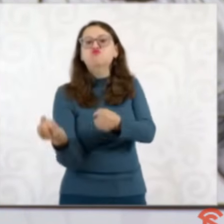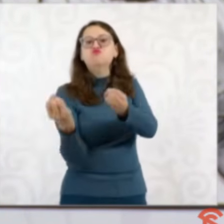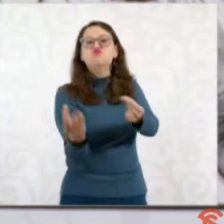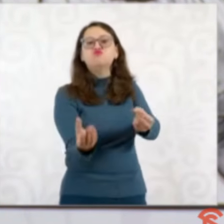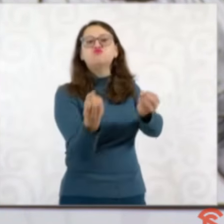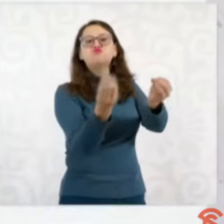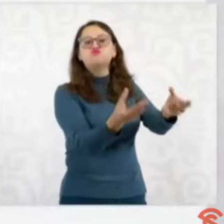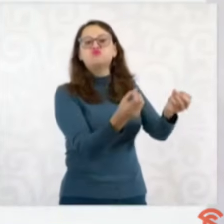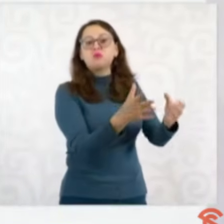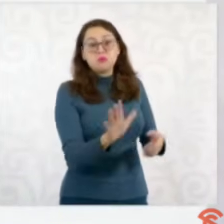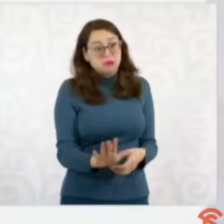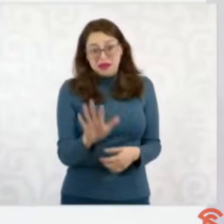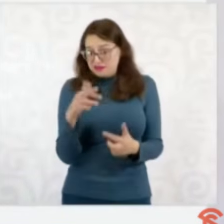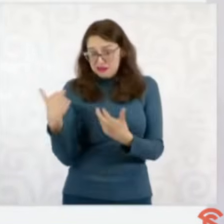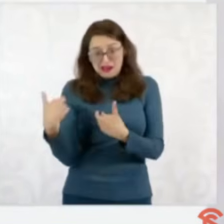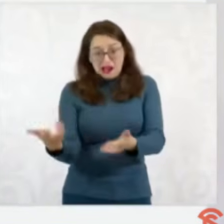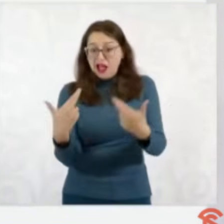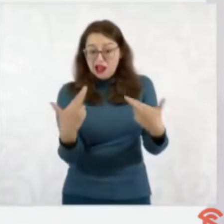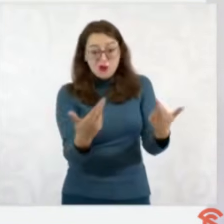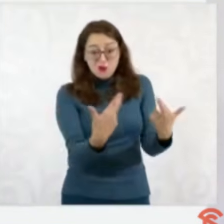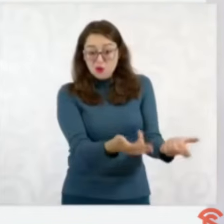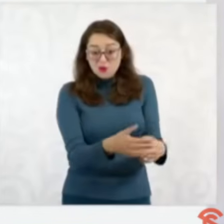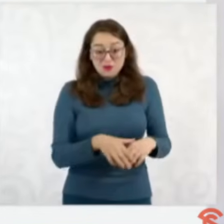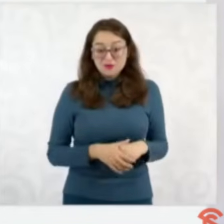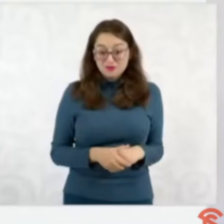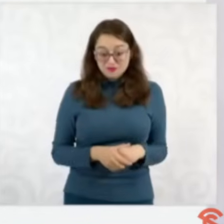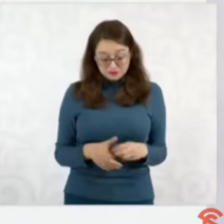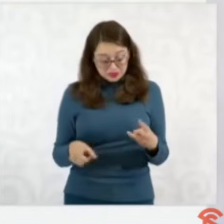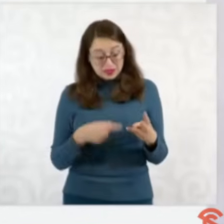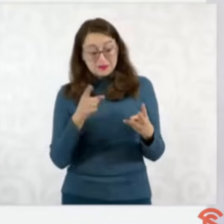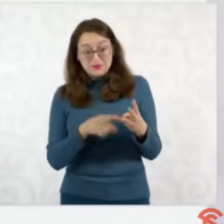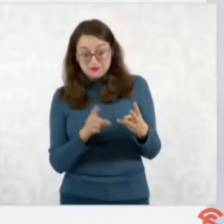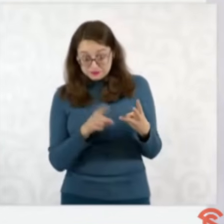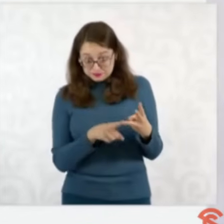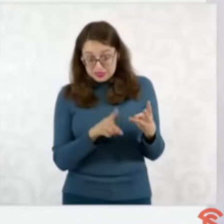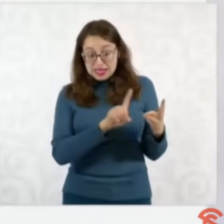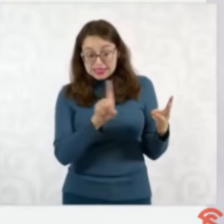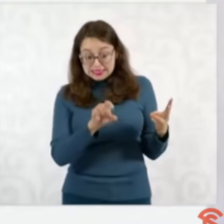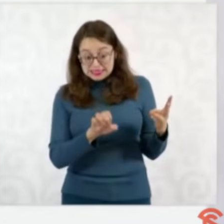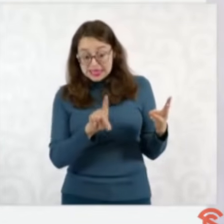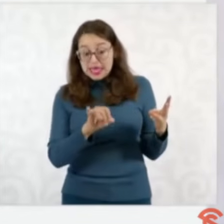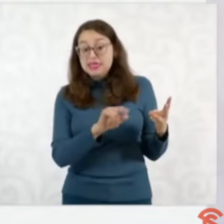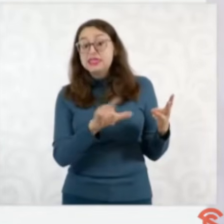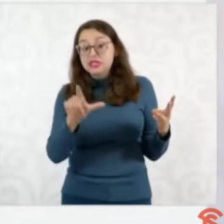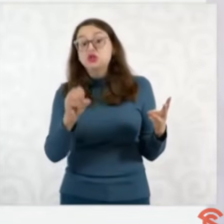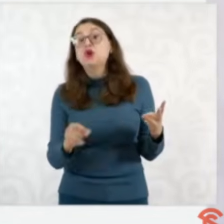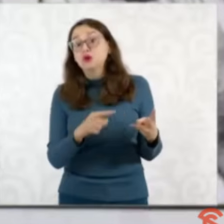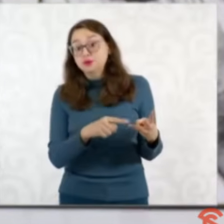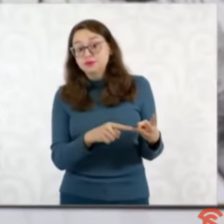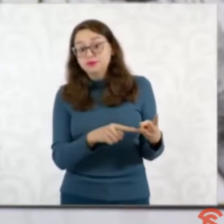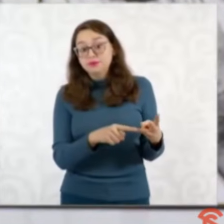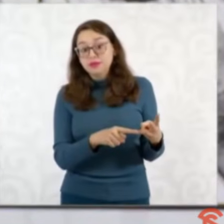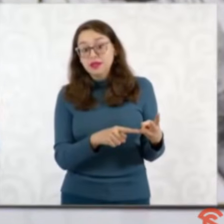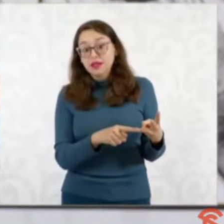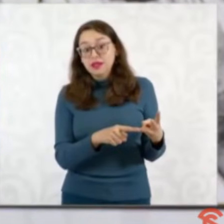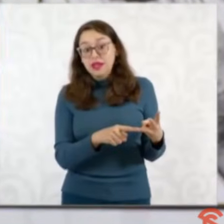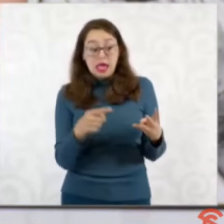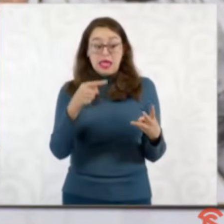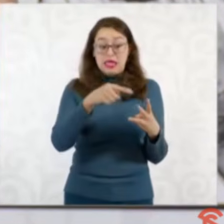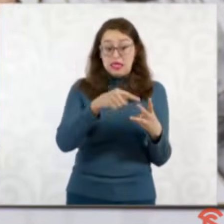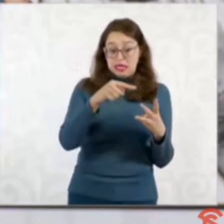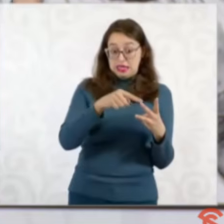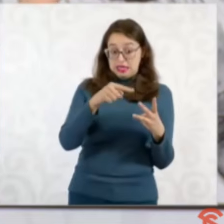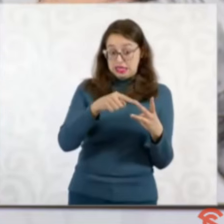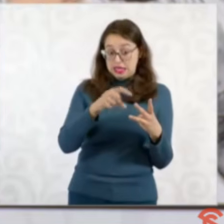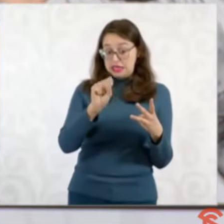Eso pasa en el periodo de Salinas. Y luego el periodo de Zedillo. Y en el periodo de Zedillo, porque con Salinas nos